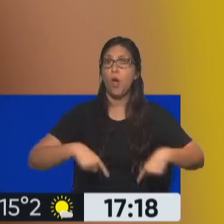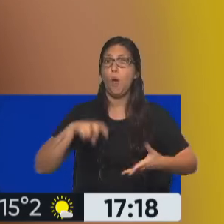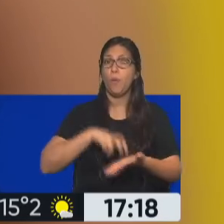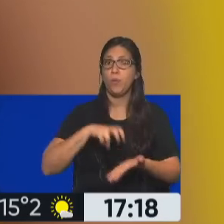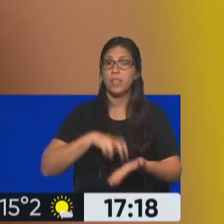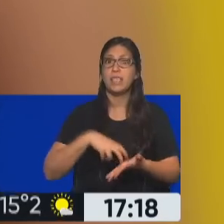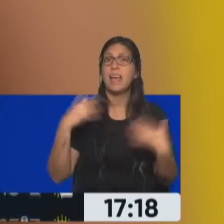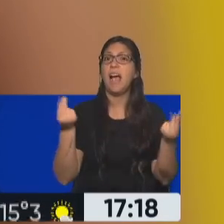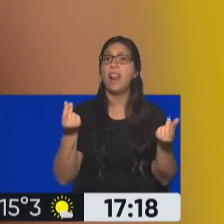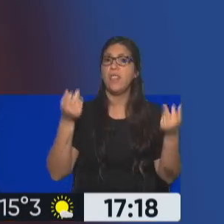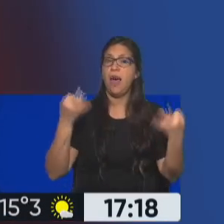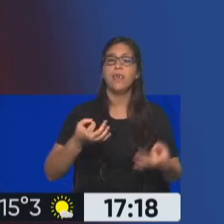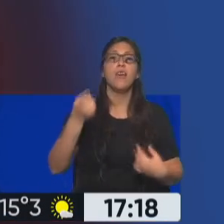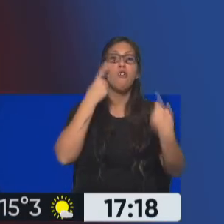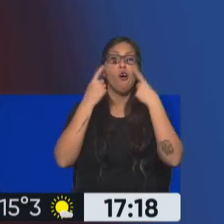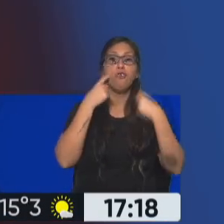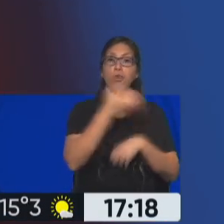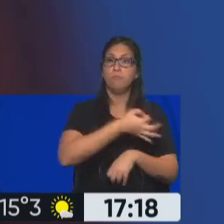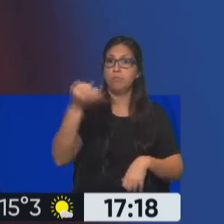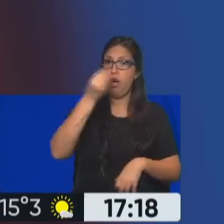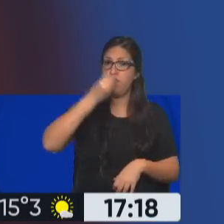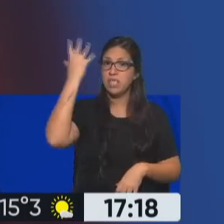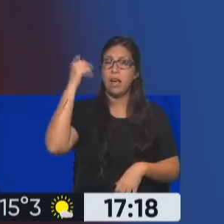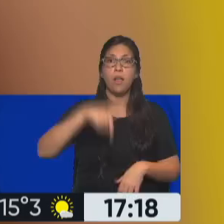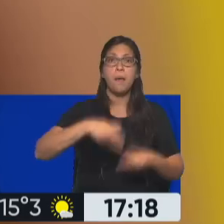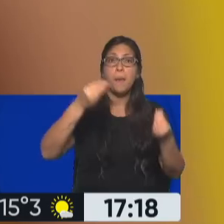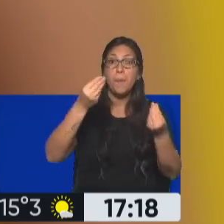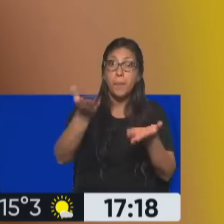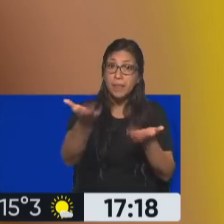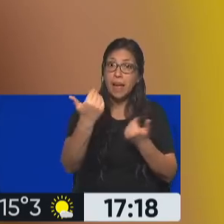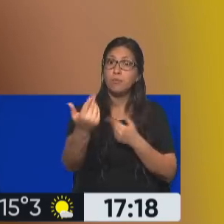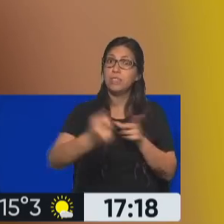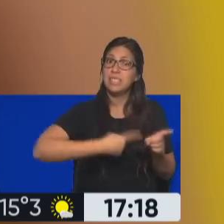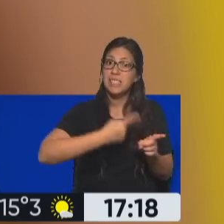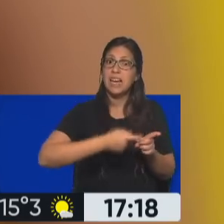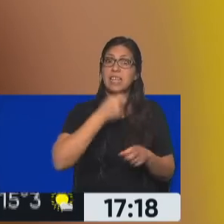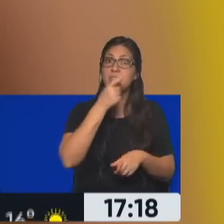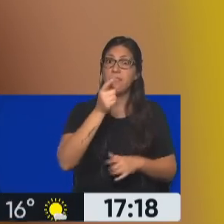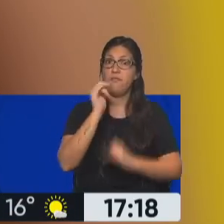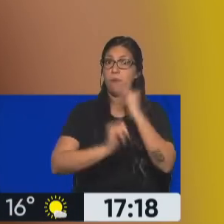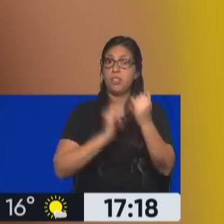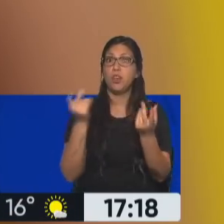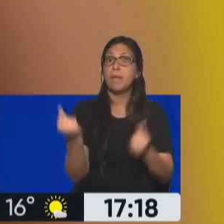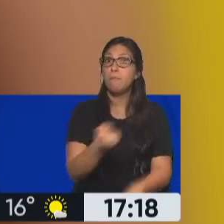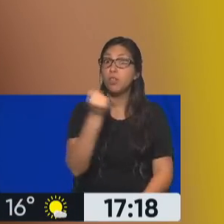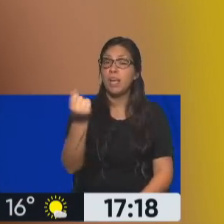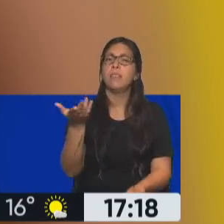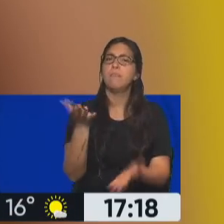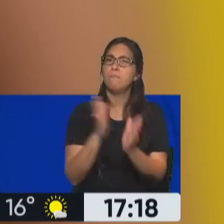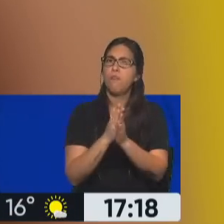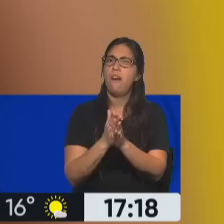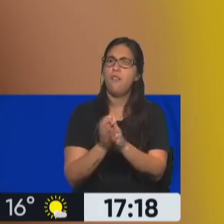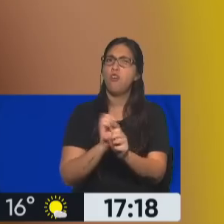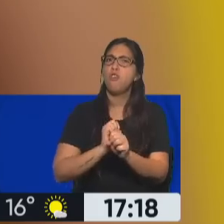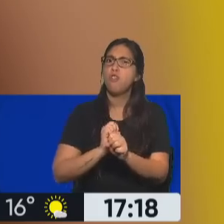y en especial verificados. Los invitamos a partir de hoy a que nos sigan. Y si encuentras que es información de valor, por favor compártela en tus redes